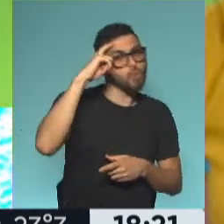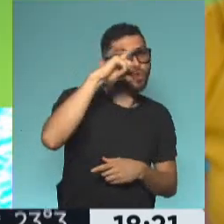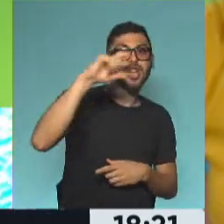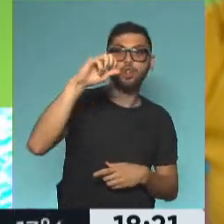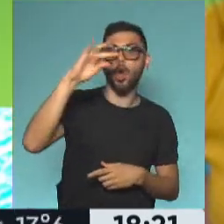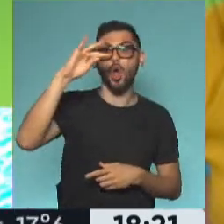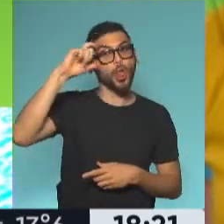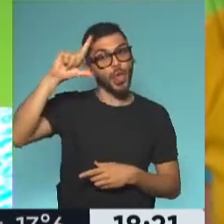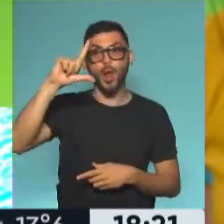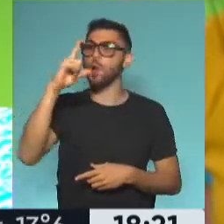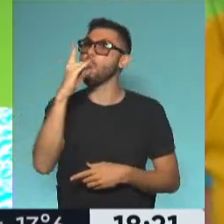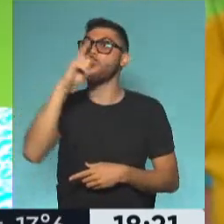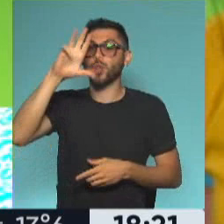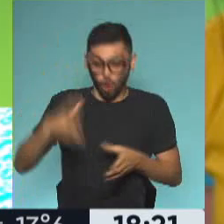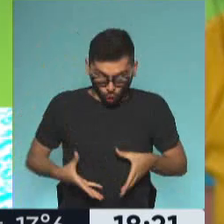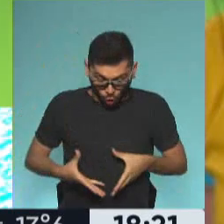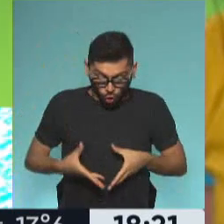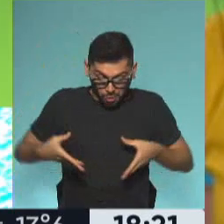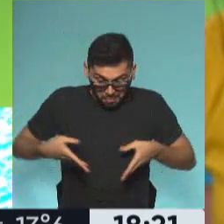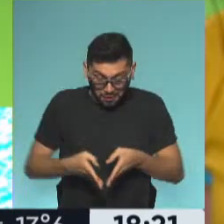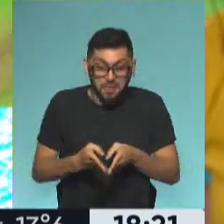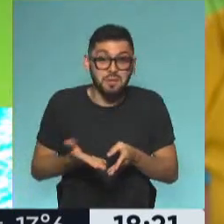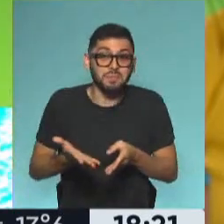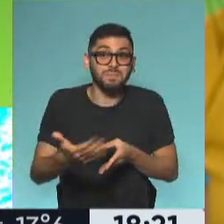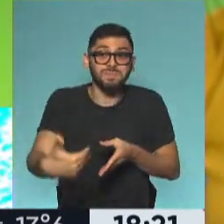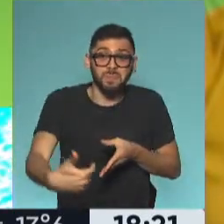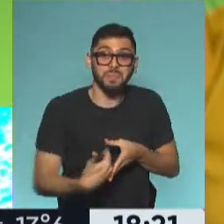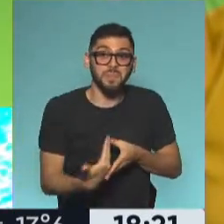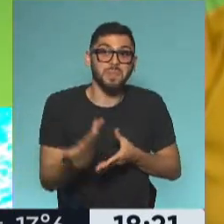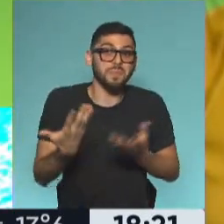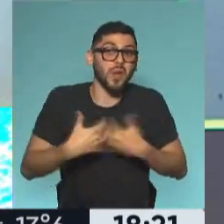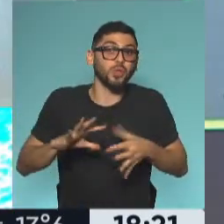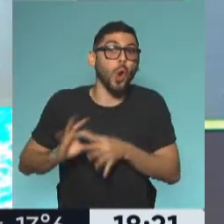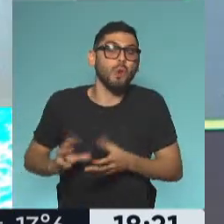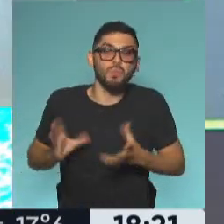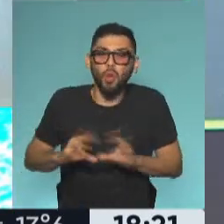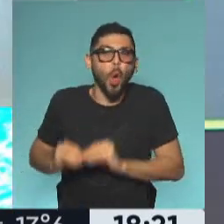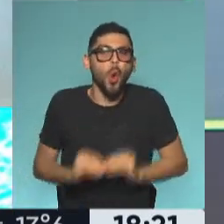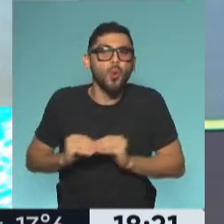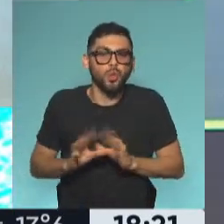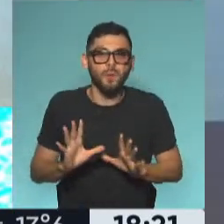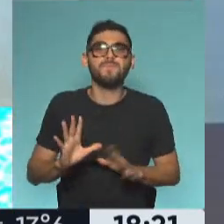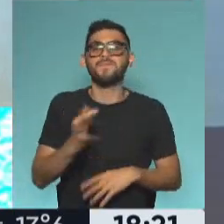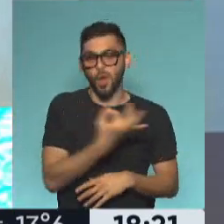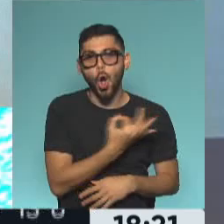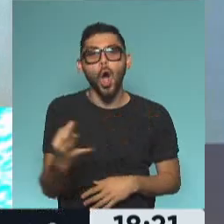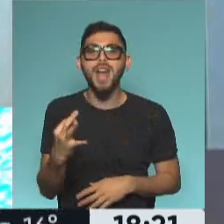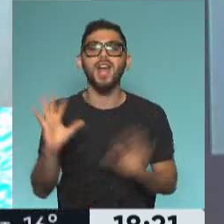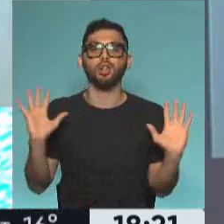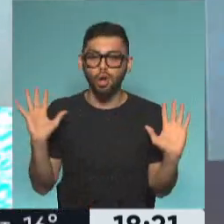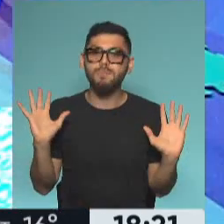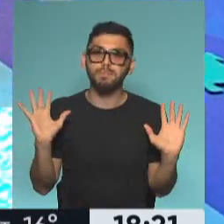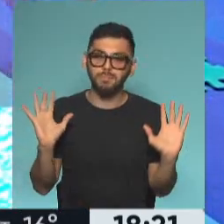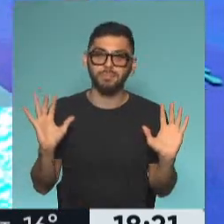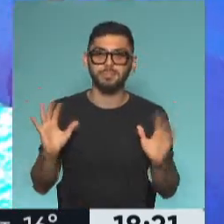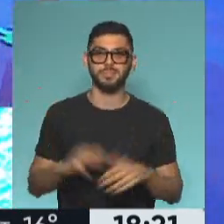lo que te vas a encontrar después. Digo, no es un órgano que es distinto, no es otro órgano. Perfecto. Francesca. Sí, es correcto. La respuesta es